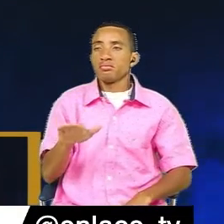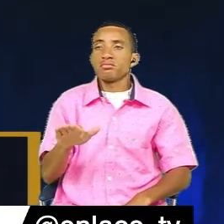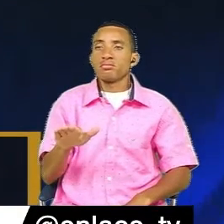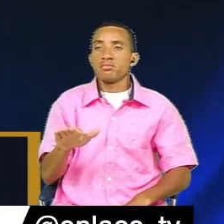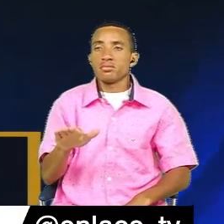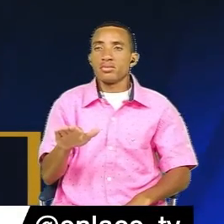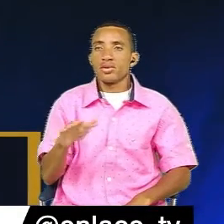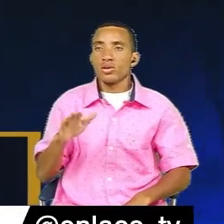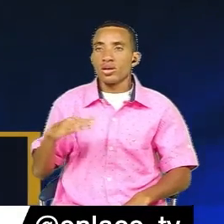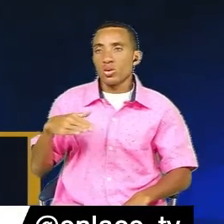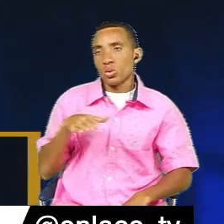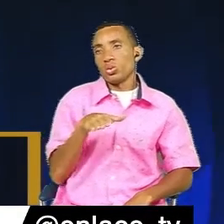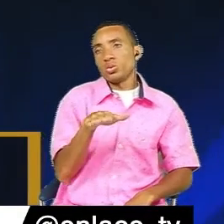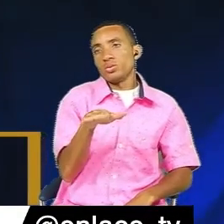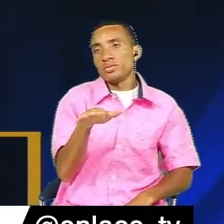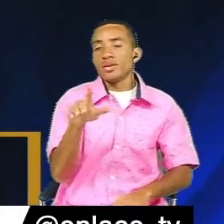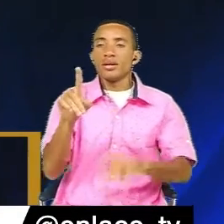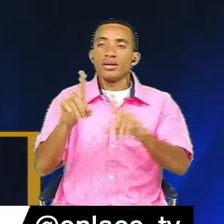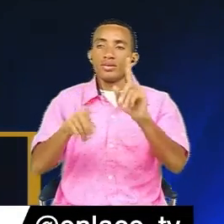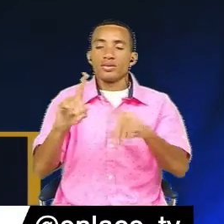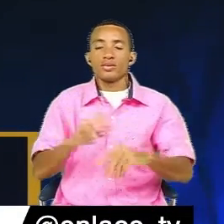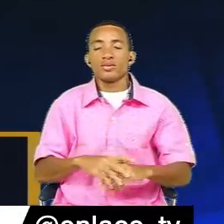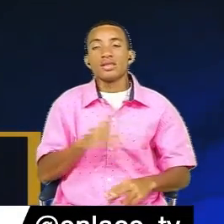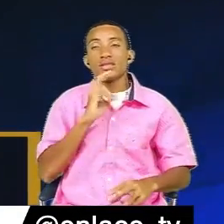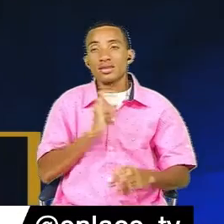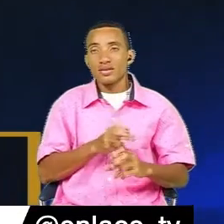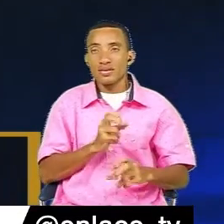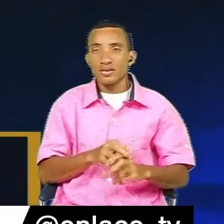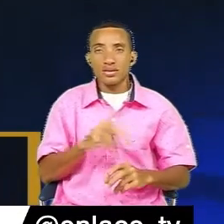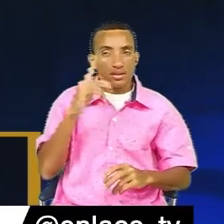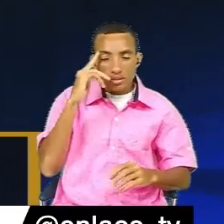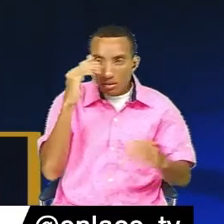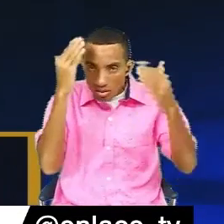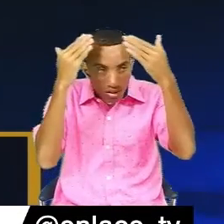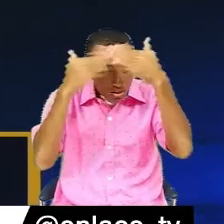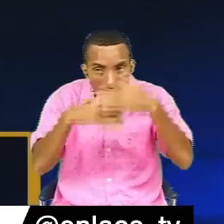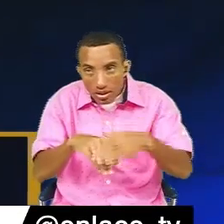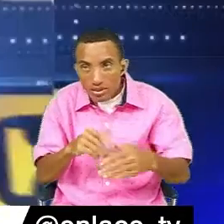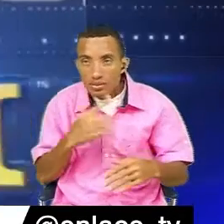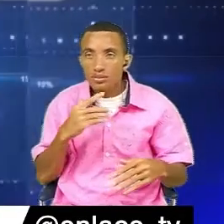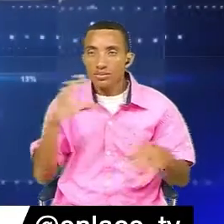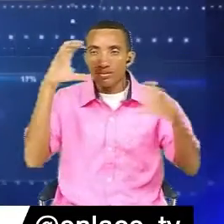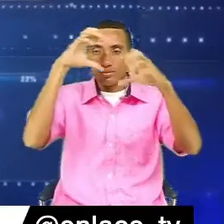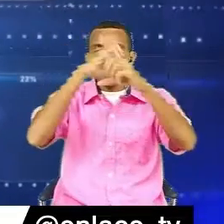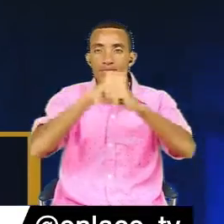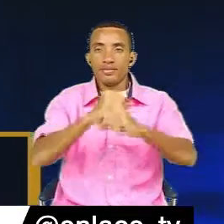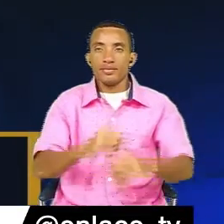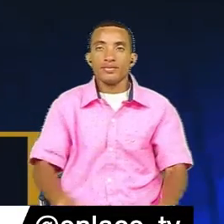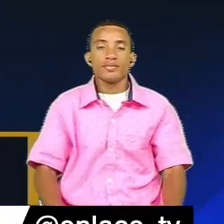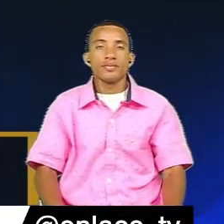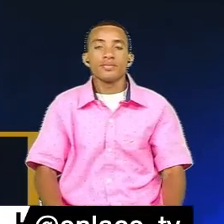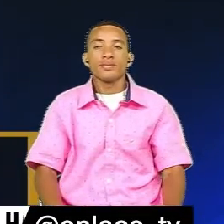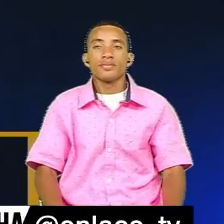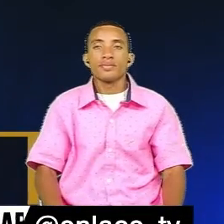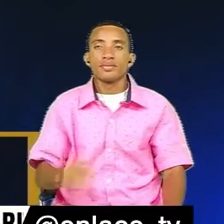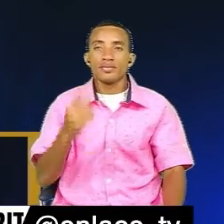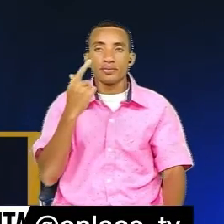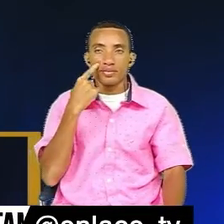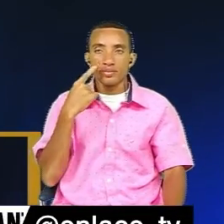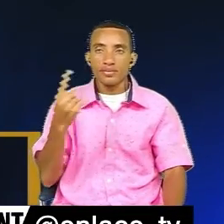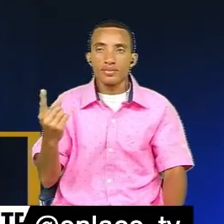curva. Habitantes agregan que se ha prestado como escondite de desconocidos en horas de la noche. ¿Y qué tal esta